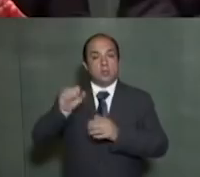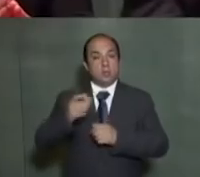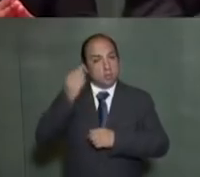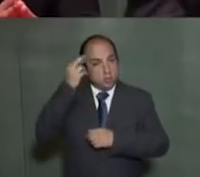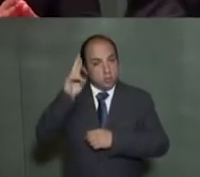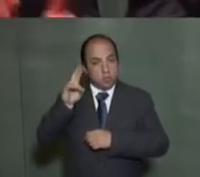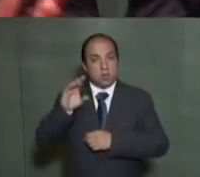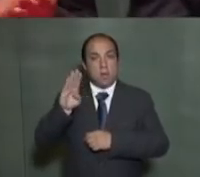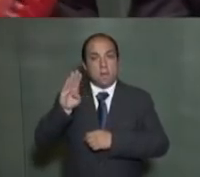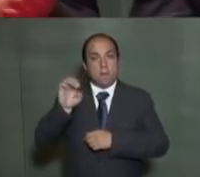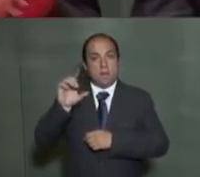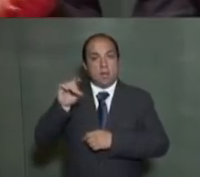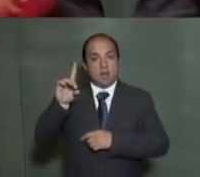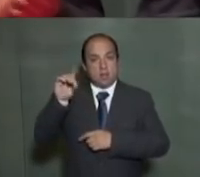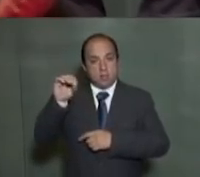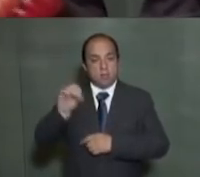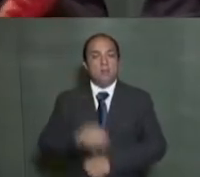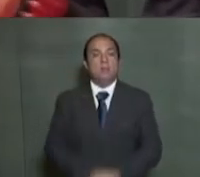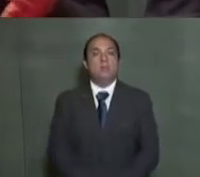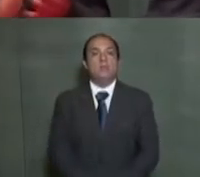González.